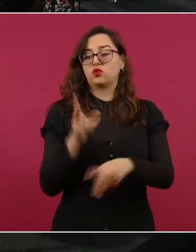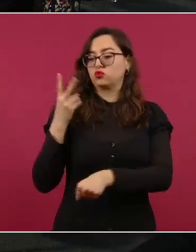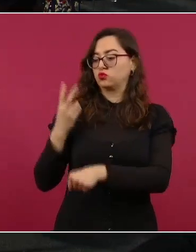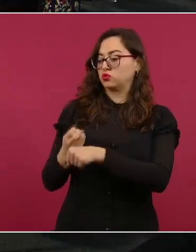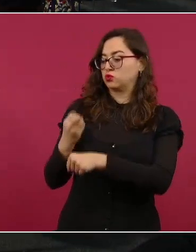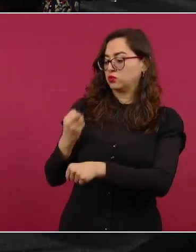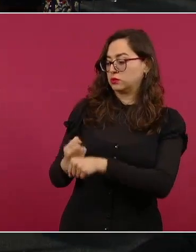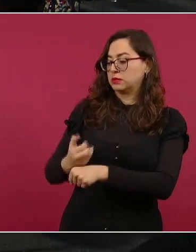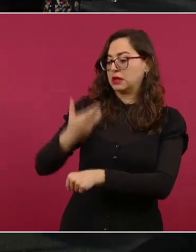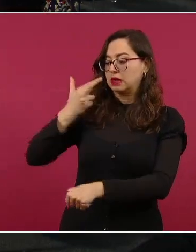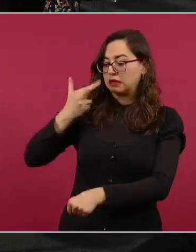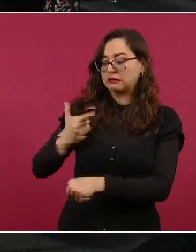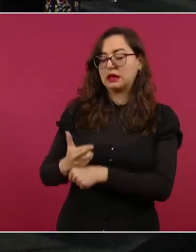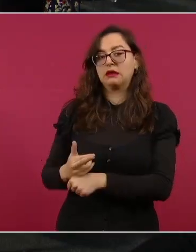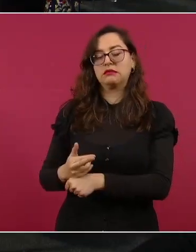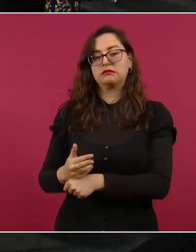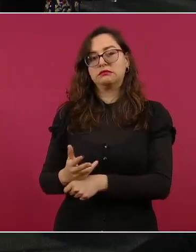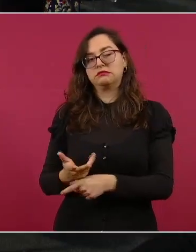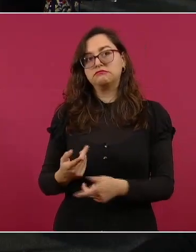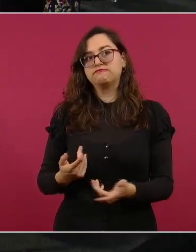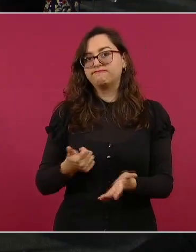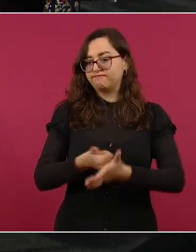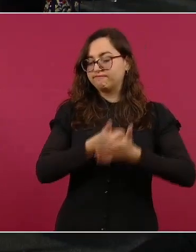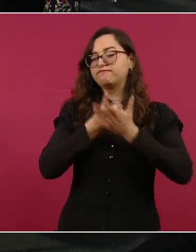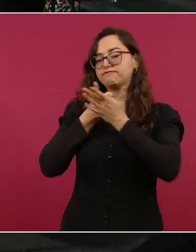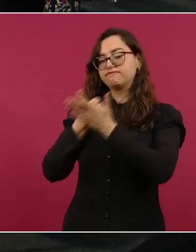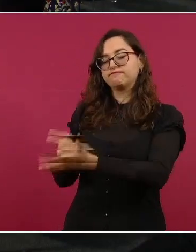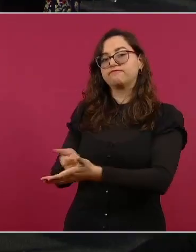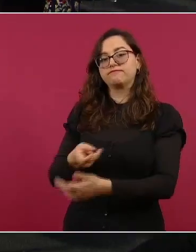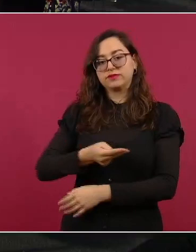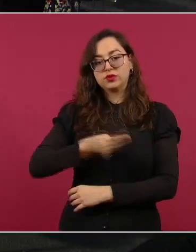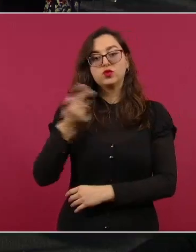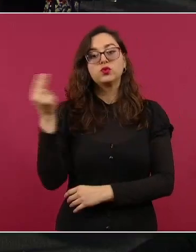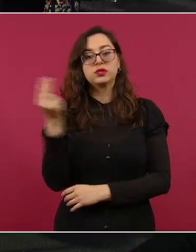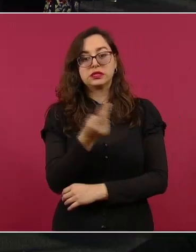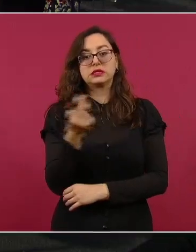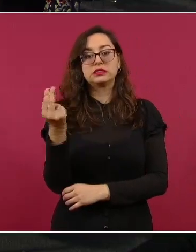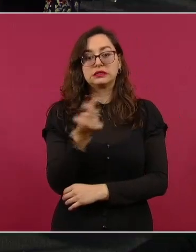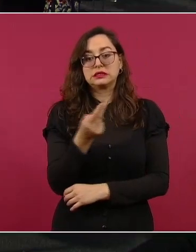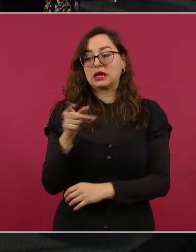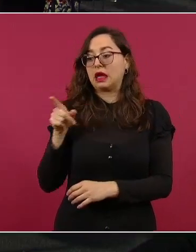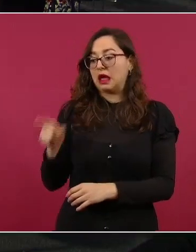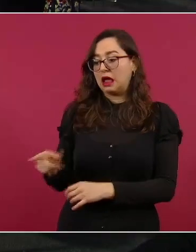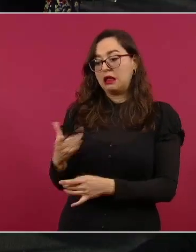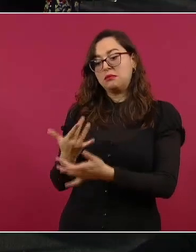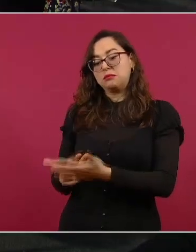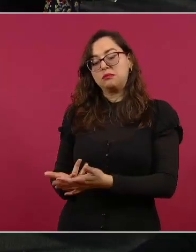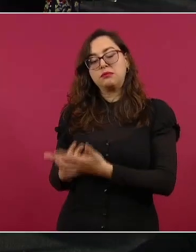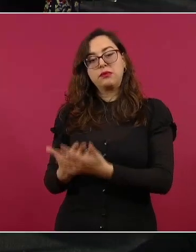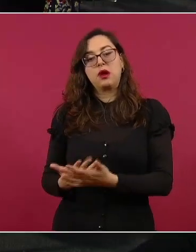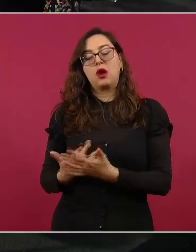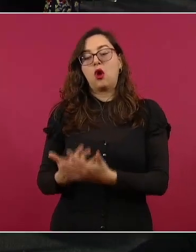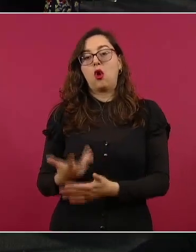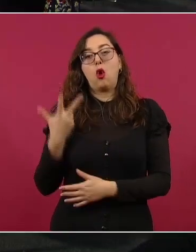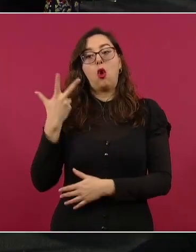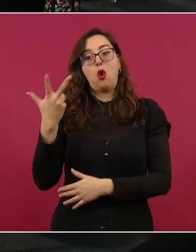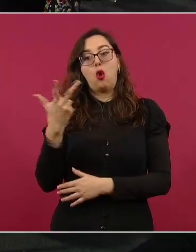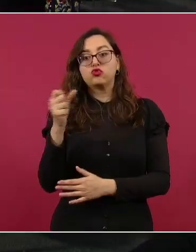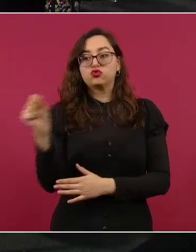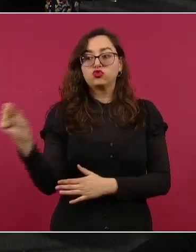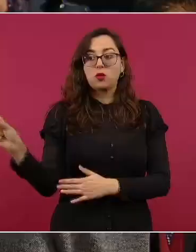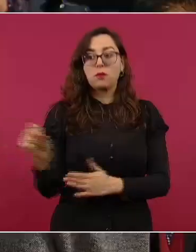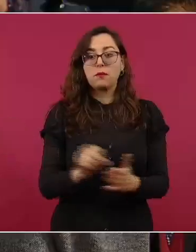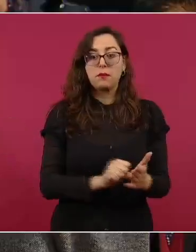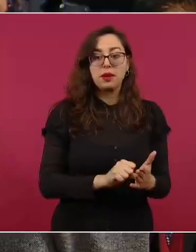necesita directamente la ayuda, así específica, porque esta iniciativa está desde hace 8 meses dentro de la Comisión de Puntos